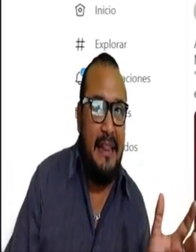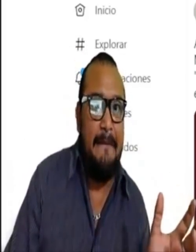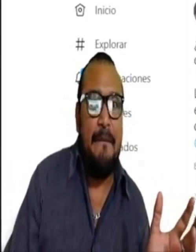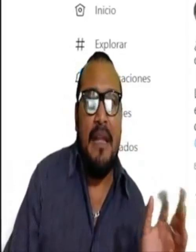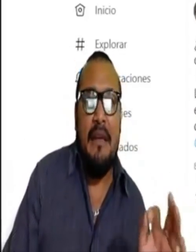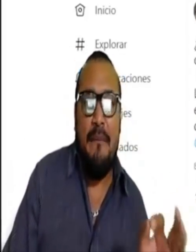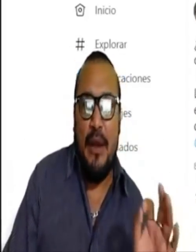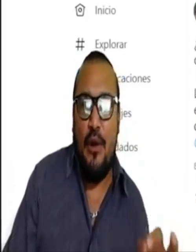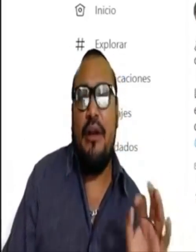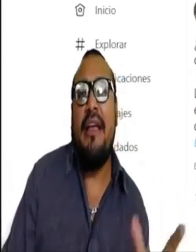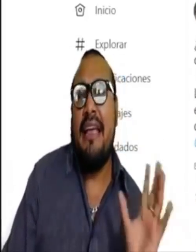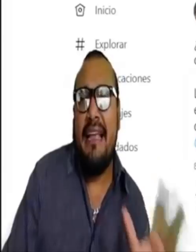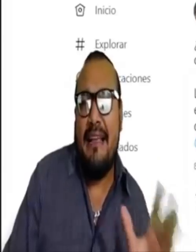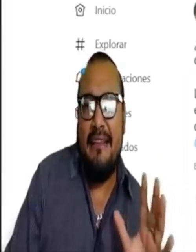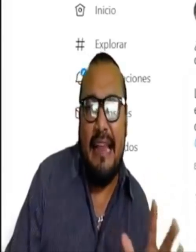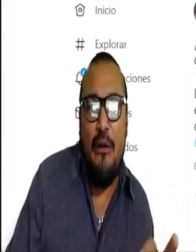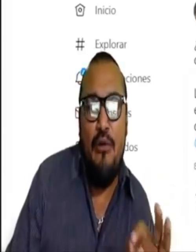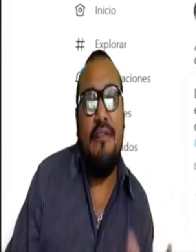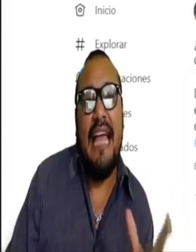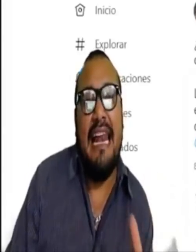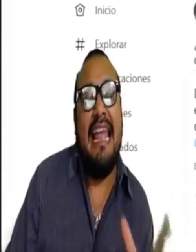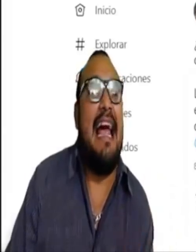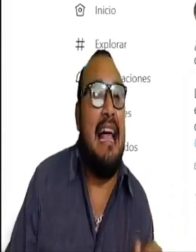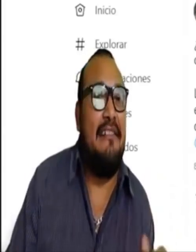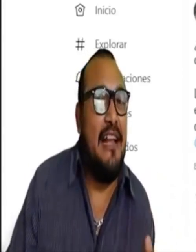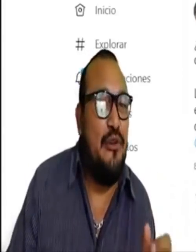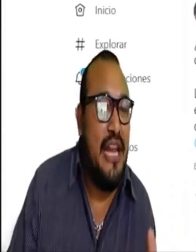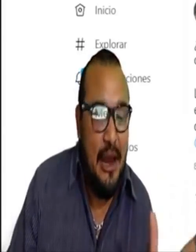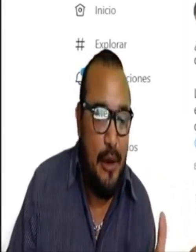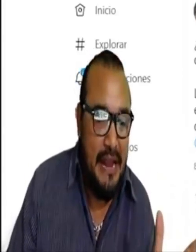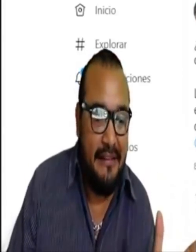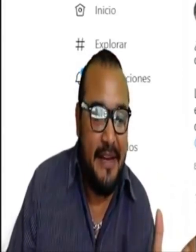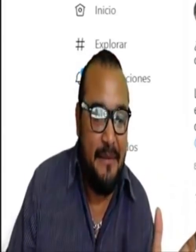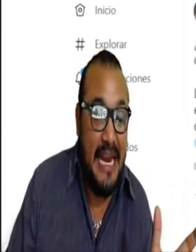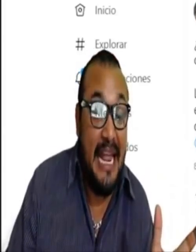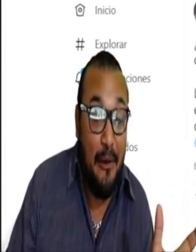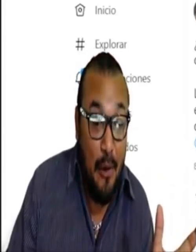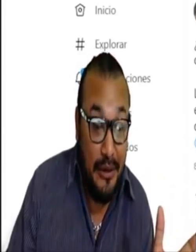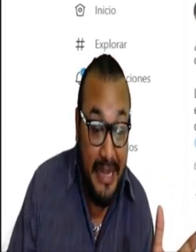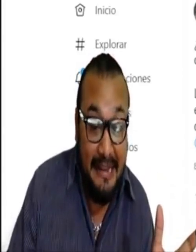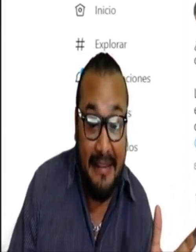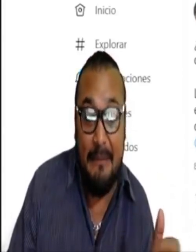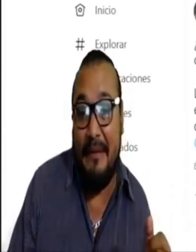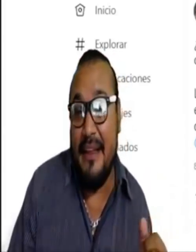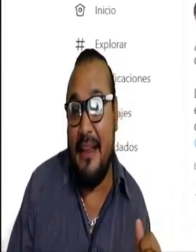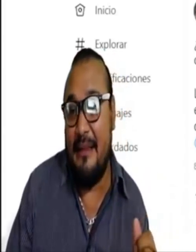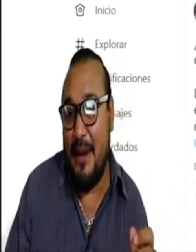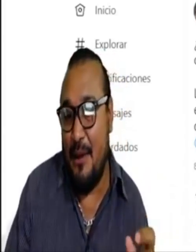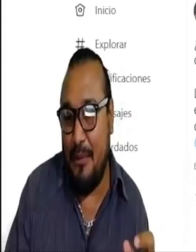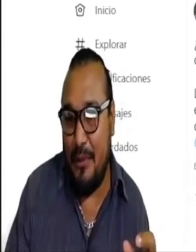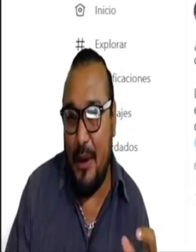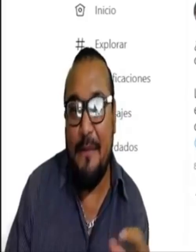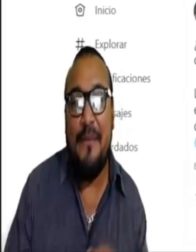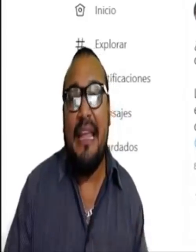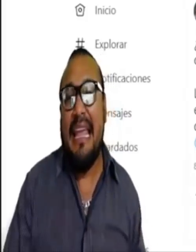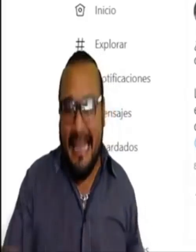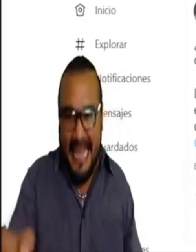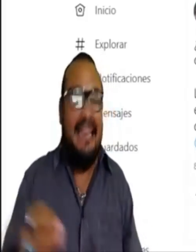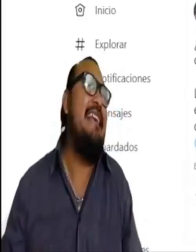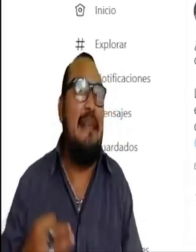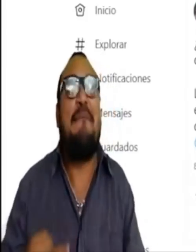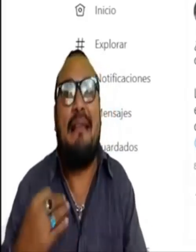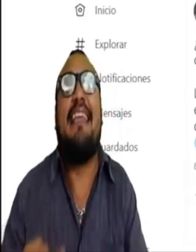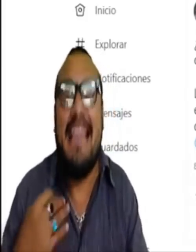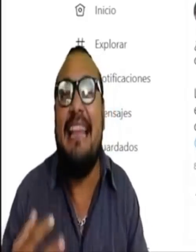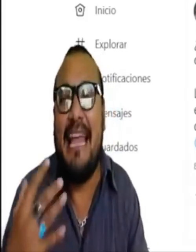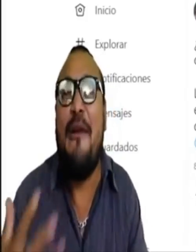presidente pero según sale a chayo se inaugura este y le contesta el presidente de manuel lópez obrador que